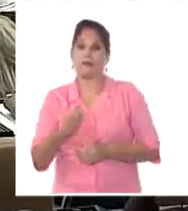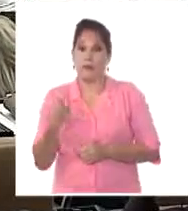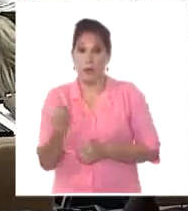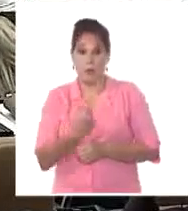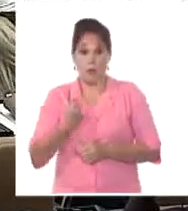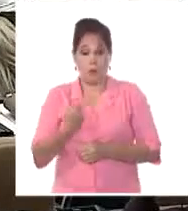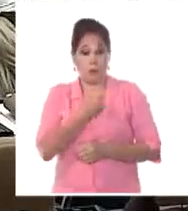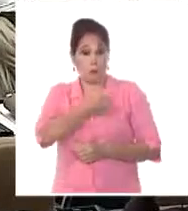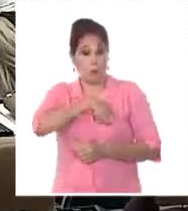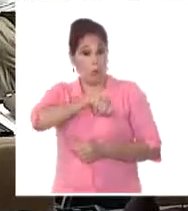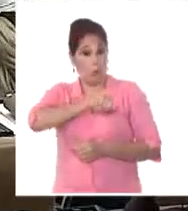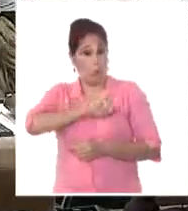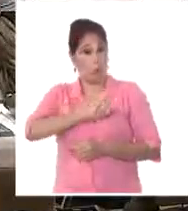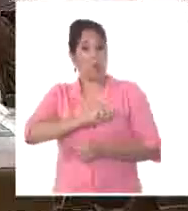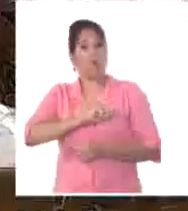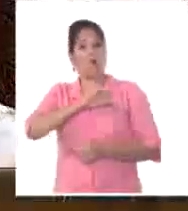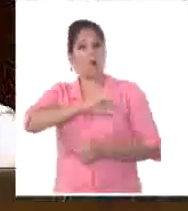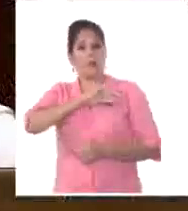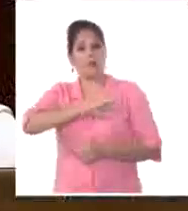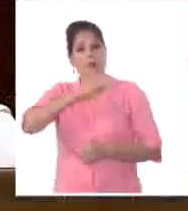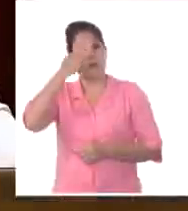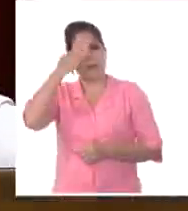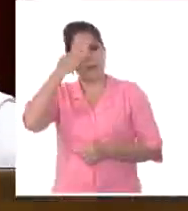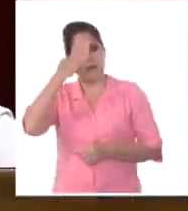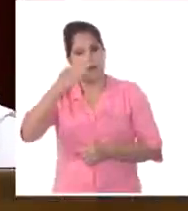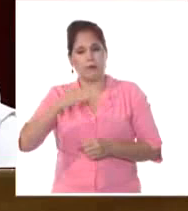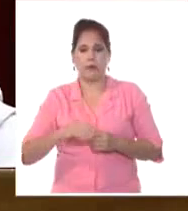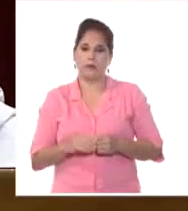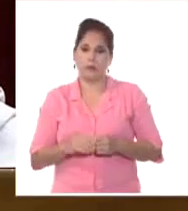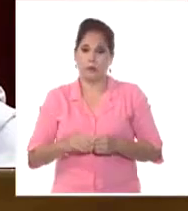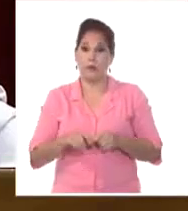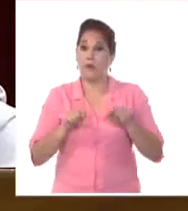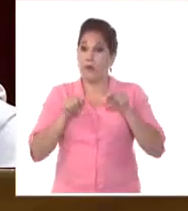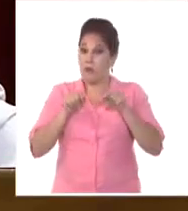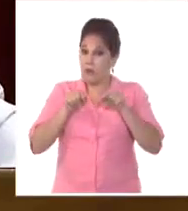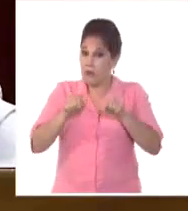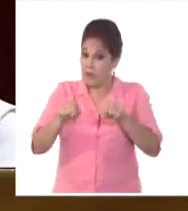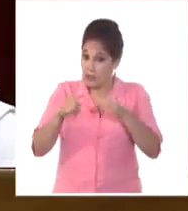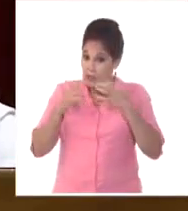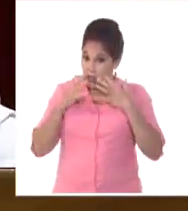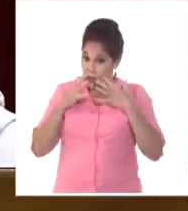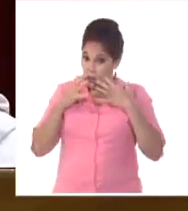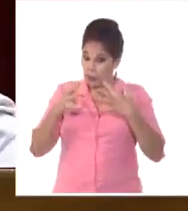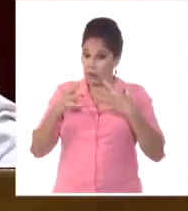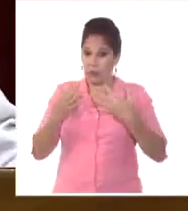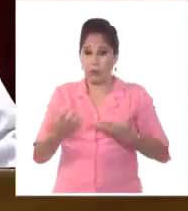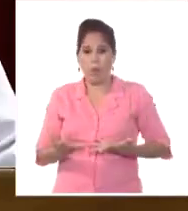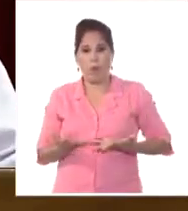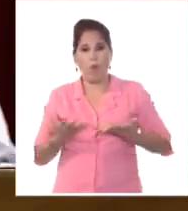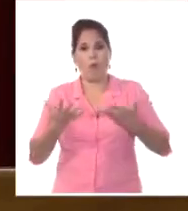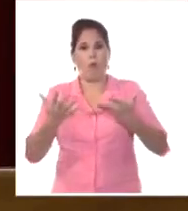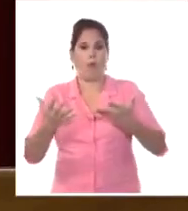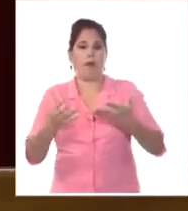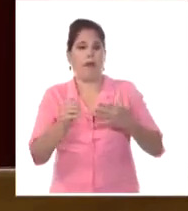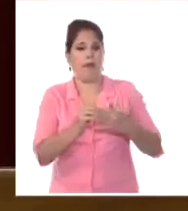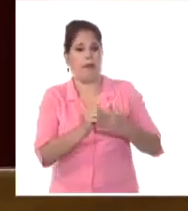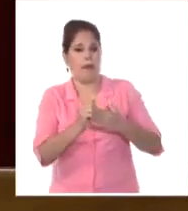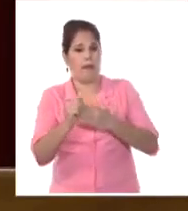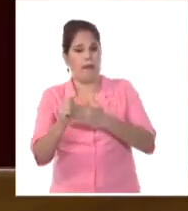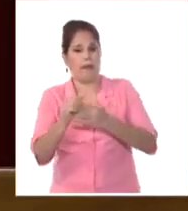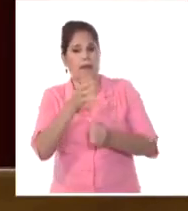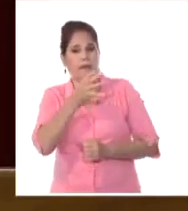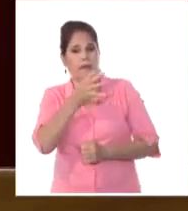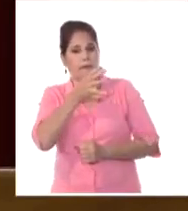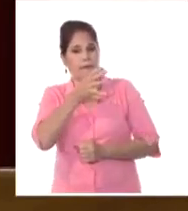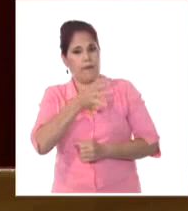heroico pueblo les agradece de corazón. Constituye ese un digno homenaje al legado del comandante en jefe Fidel